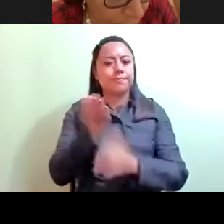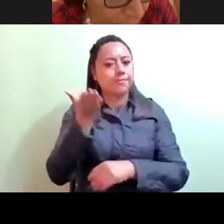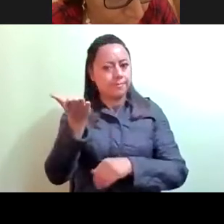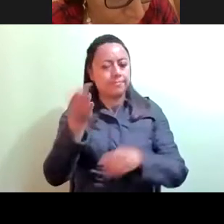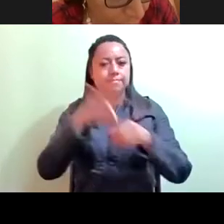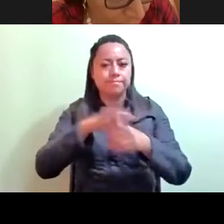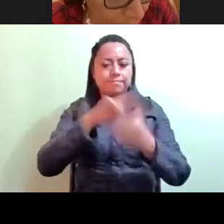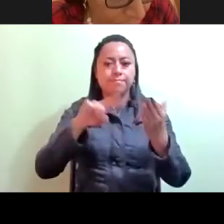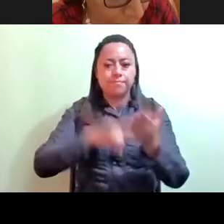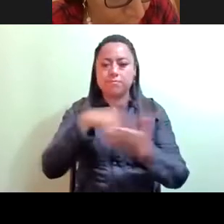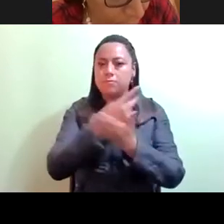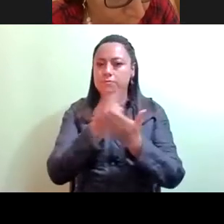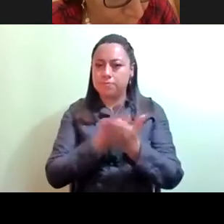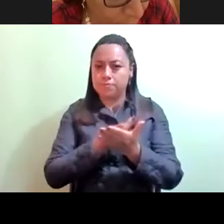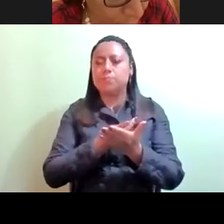votación la aprobación del orden del día.